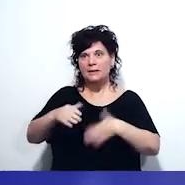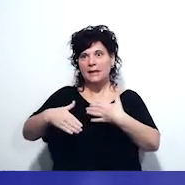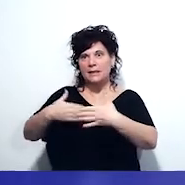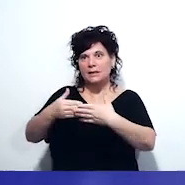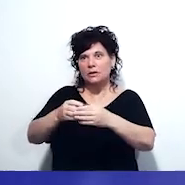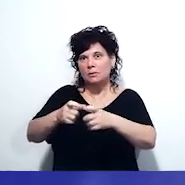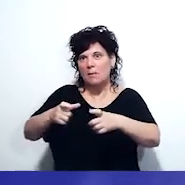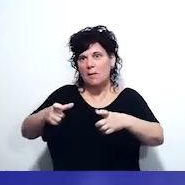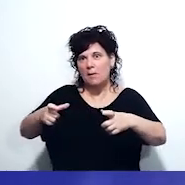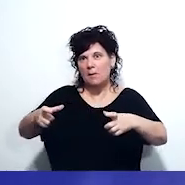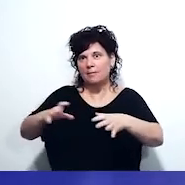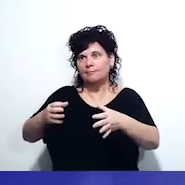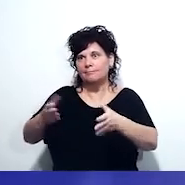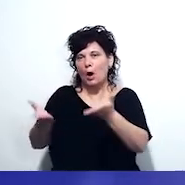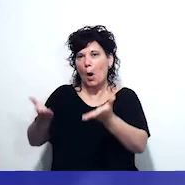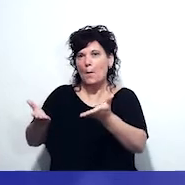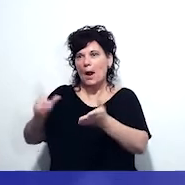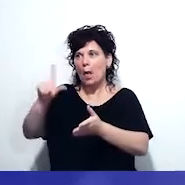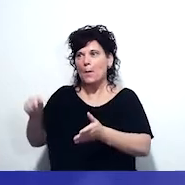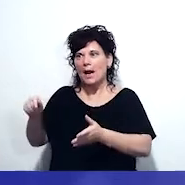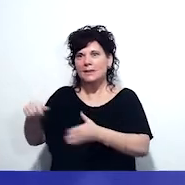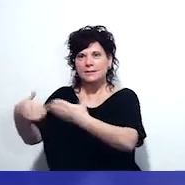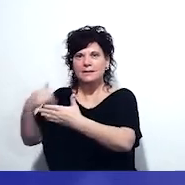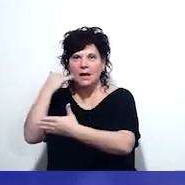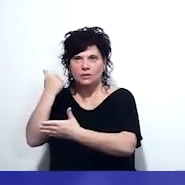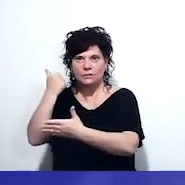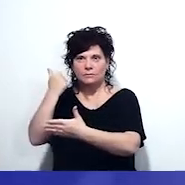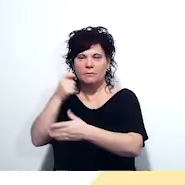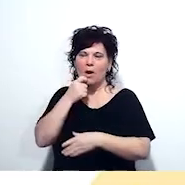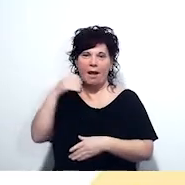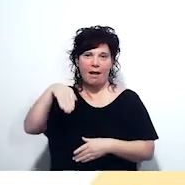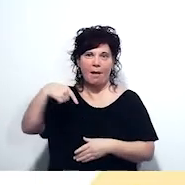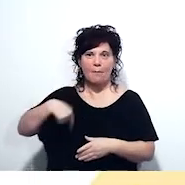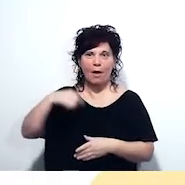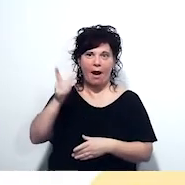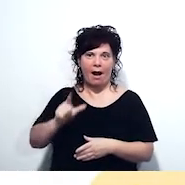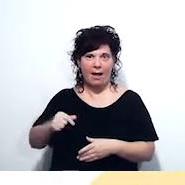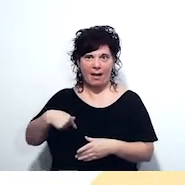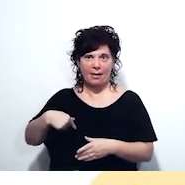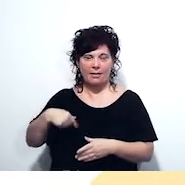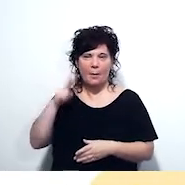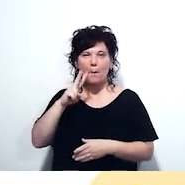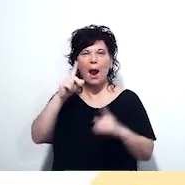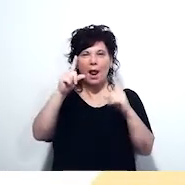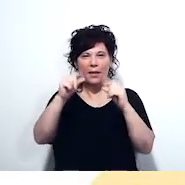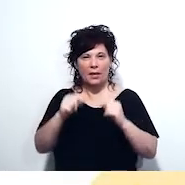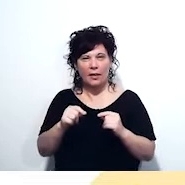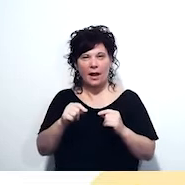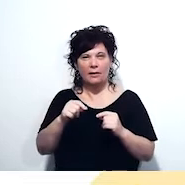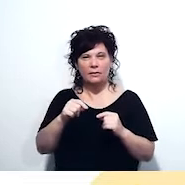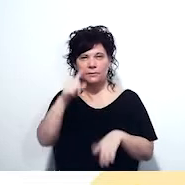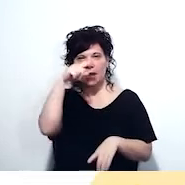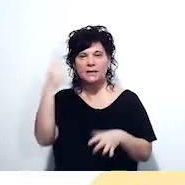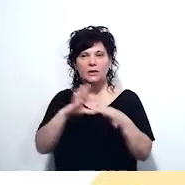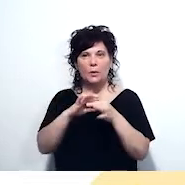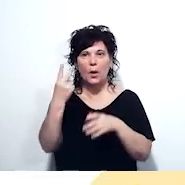ido ampliando con respecto a países en desarrollo, que es el caso de Argentina y América Latina? Fíjense acá algunos datos de